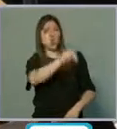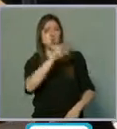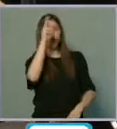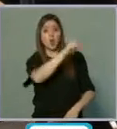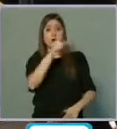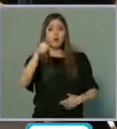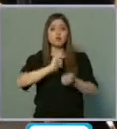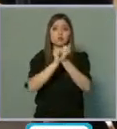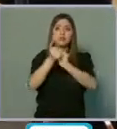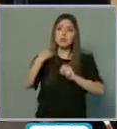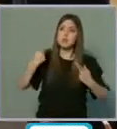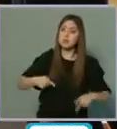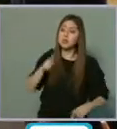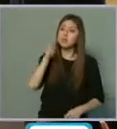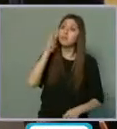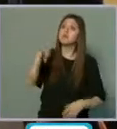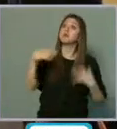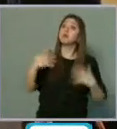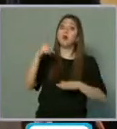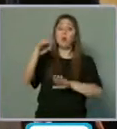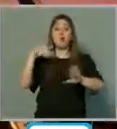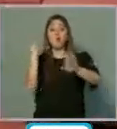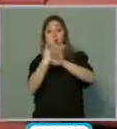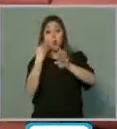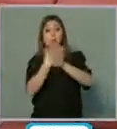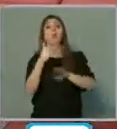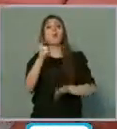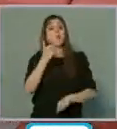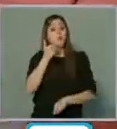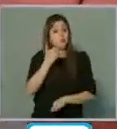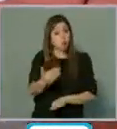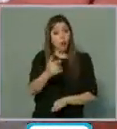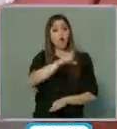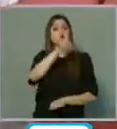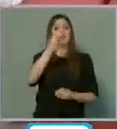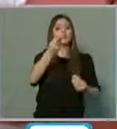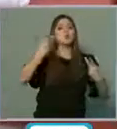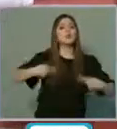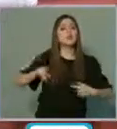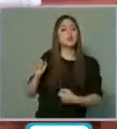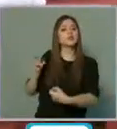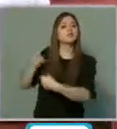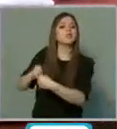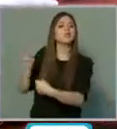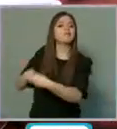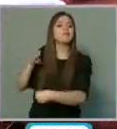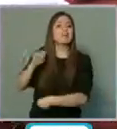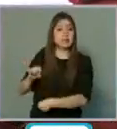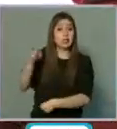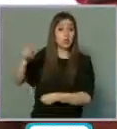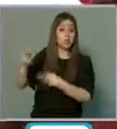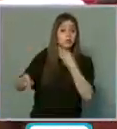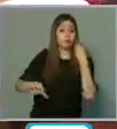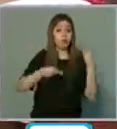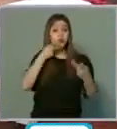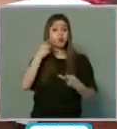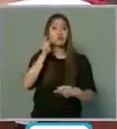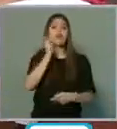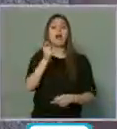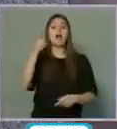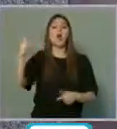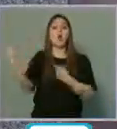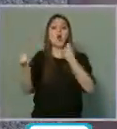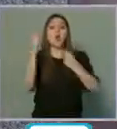popularidad muy, muy importante y además es muy bueno en el discurso político y esto le ha llevado a ser el número número 1 en esta